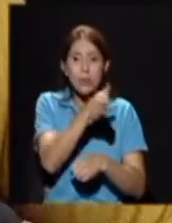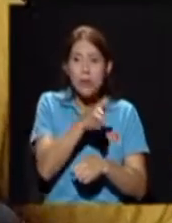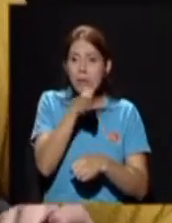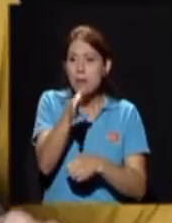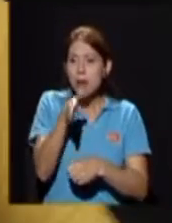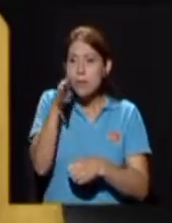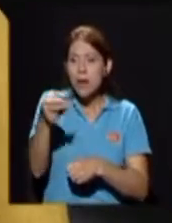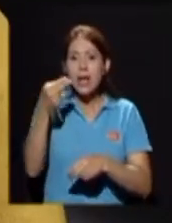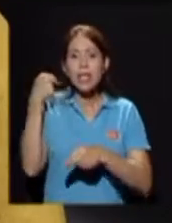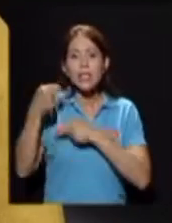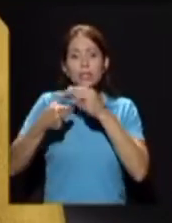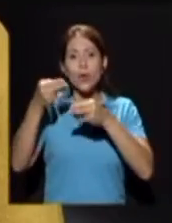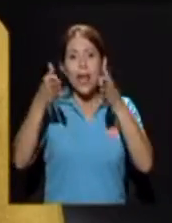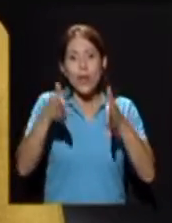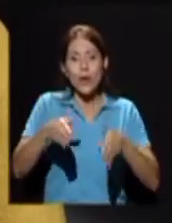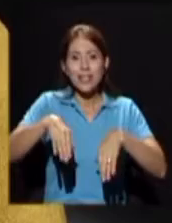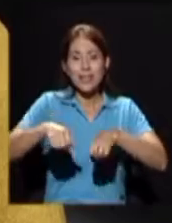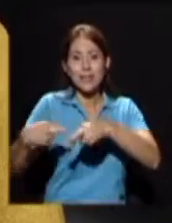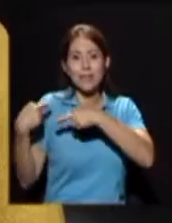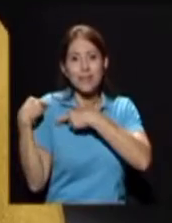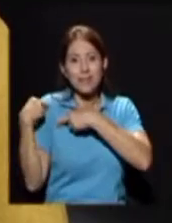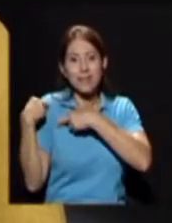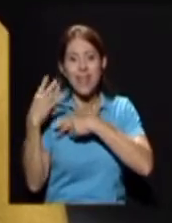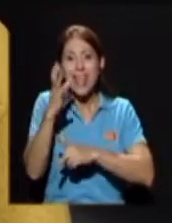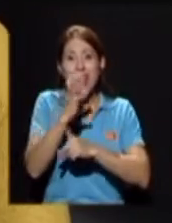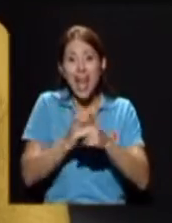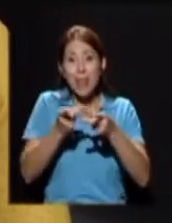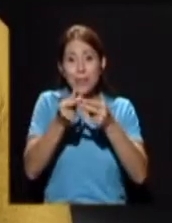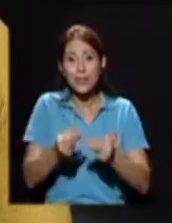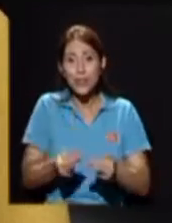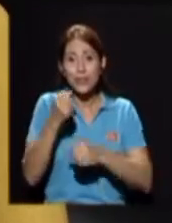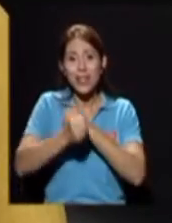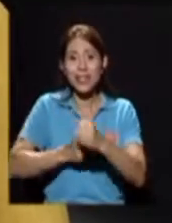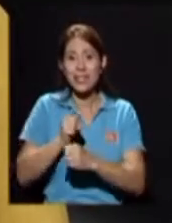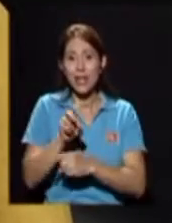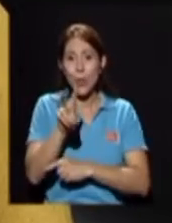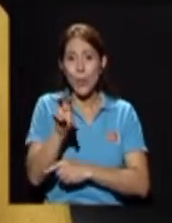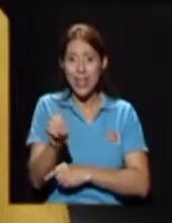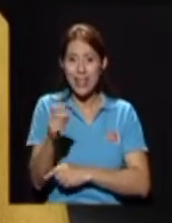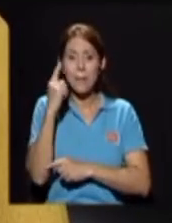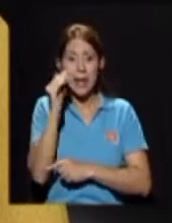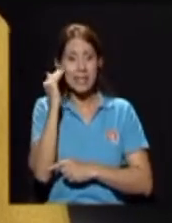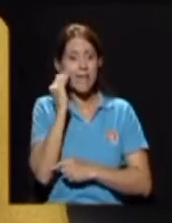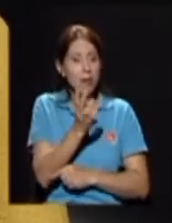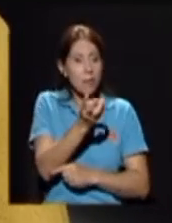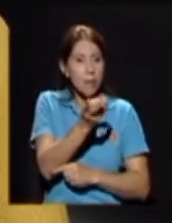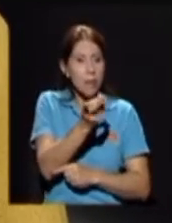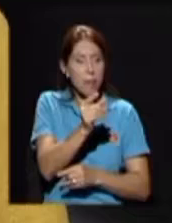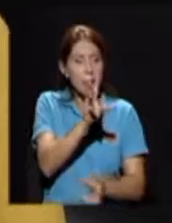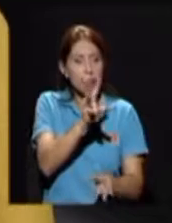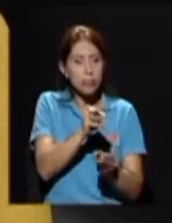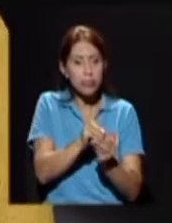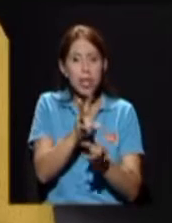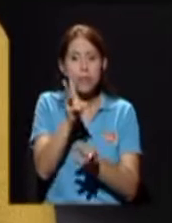en cada presupuesto de todo el siglo XX para sacar los datos de plazas, contar las plazas que estaban. O